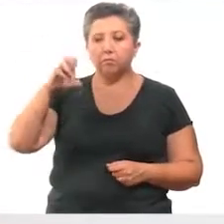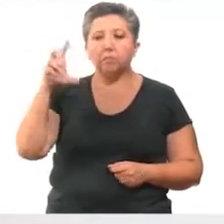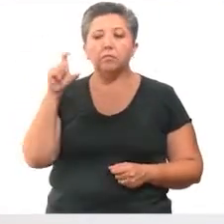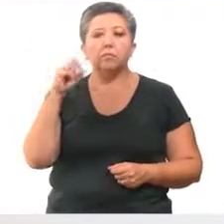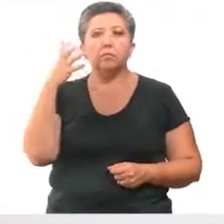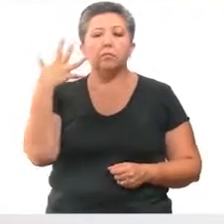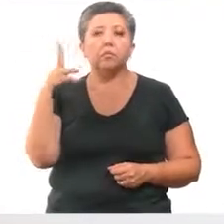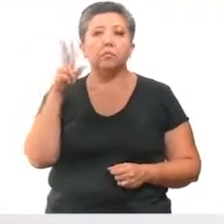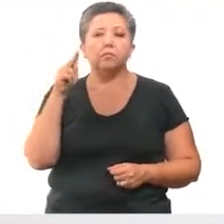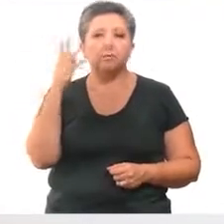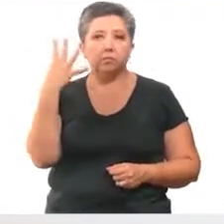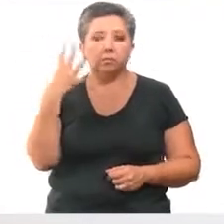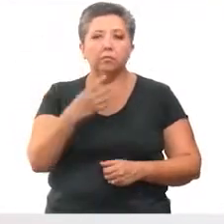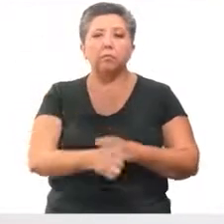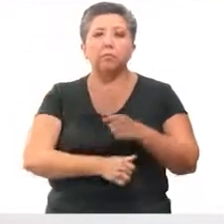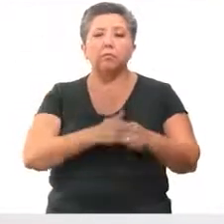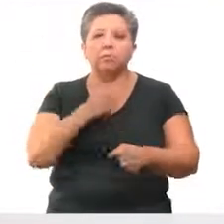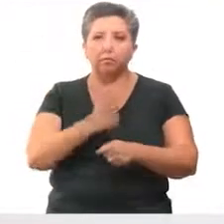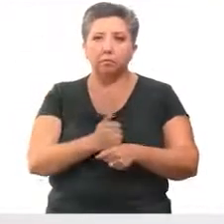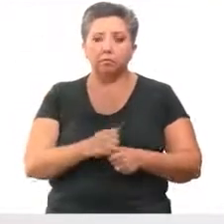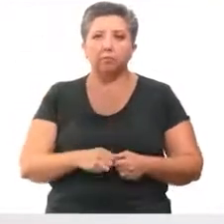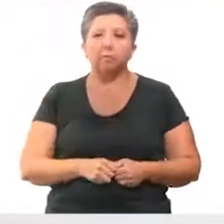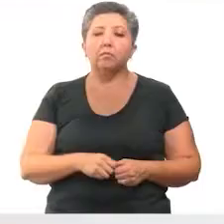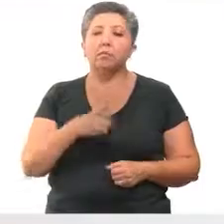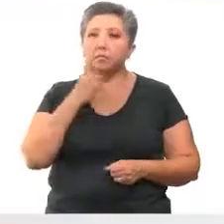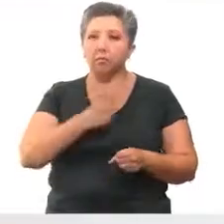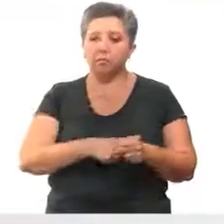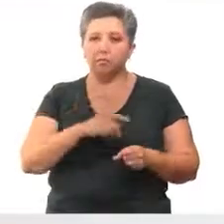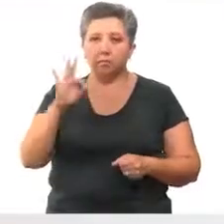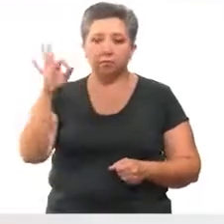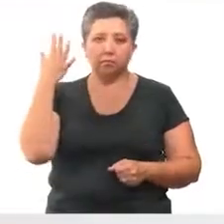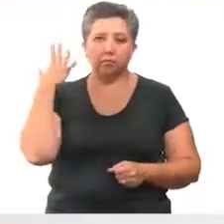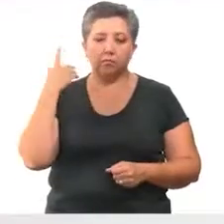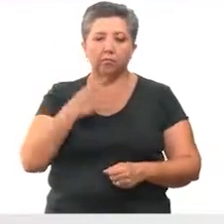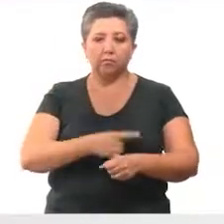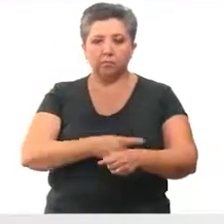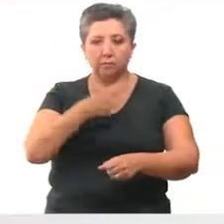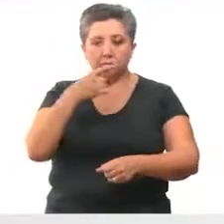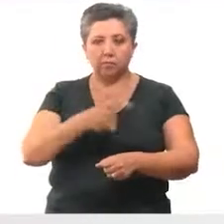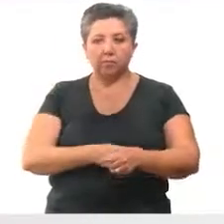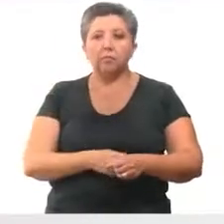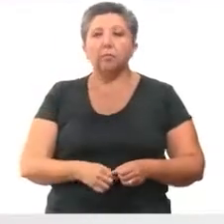de 25 a 84 años. Sus principales enfermedades fueron